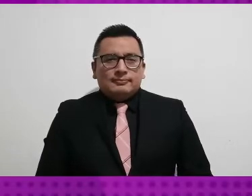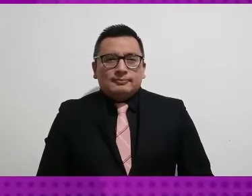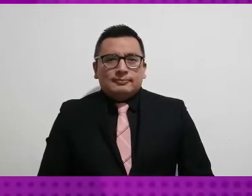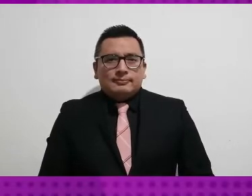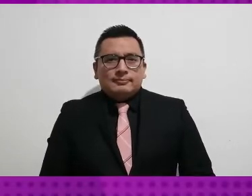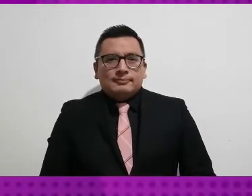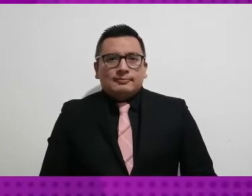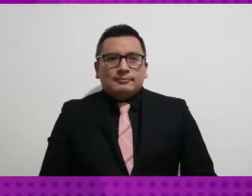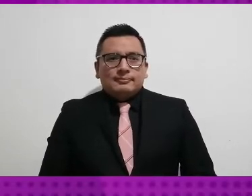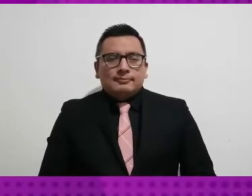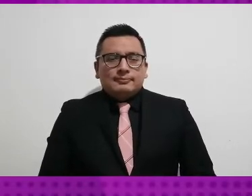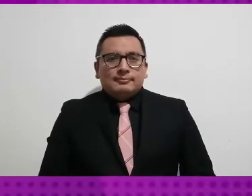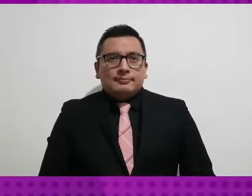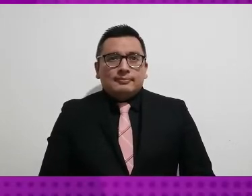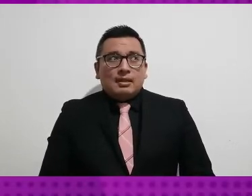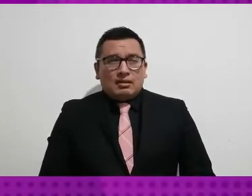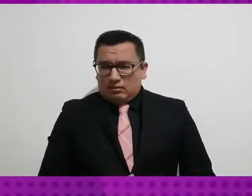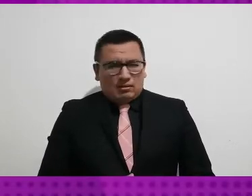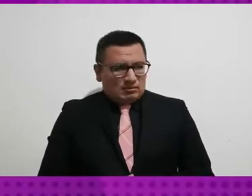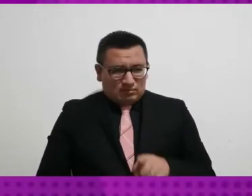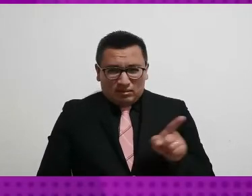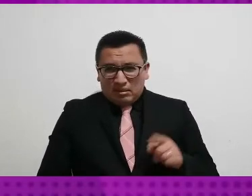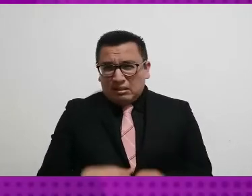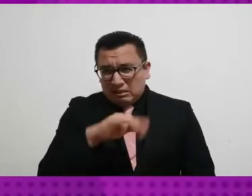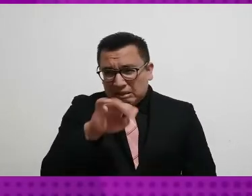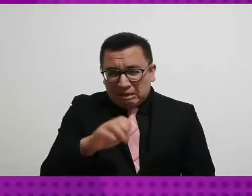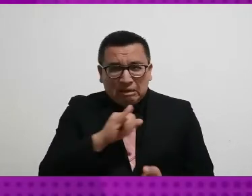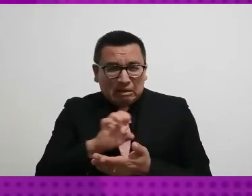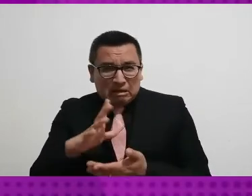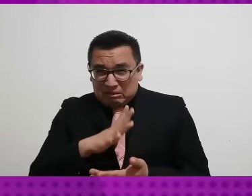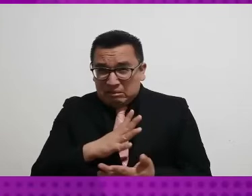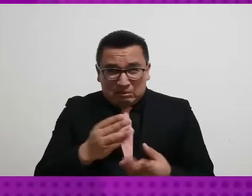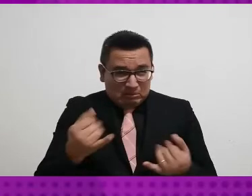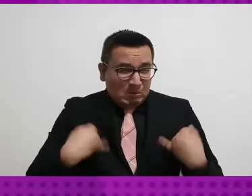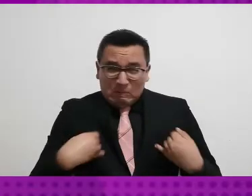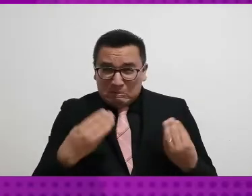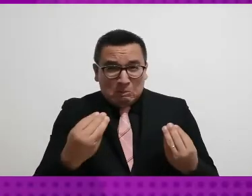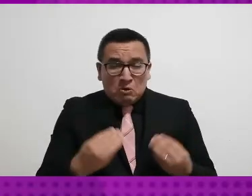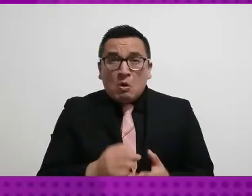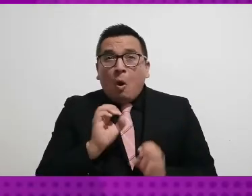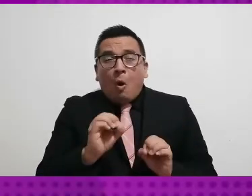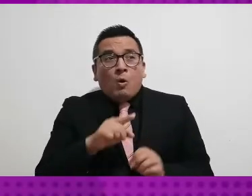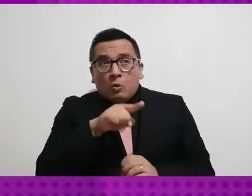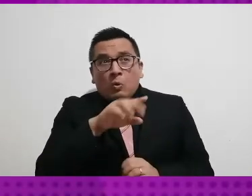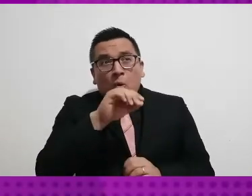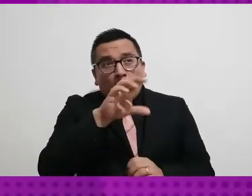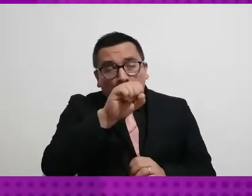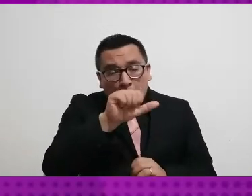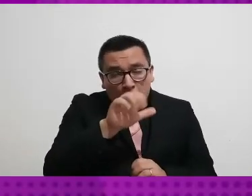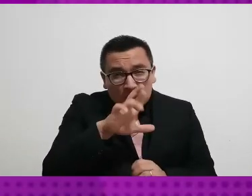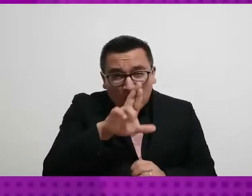cuestiones electorales. ¿Participan mucho los jóvenes? ¿O era ahí Oscar Daniel uno de los pocos jóvenes a esa